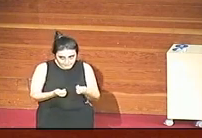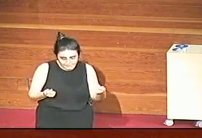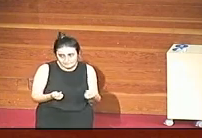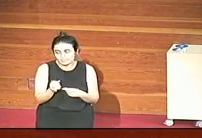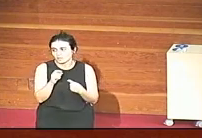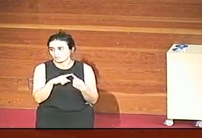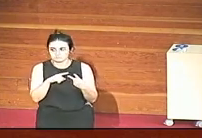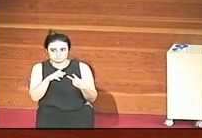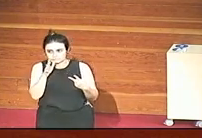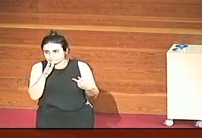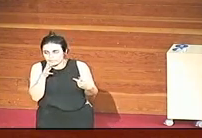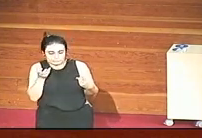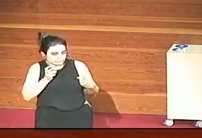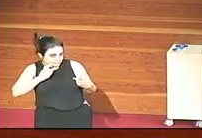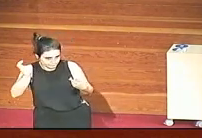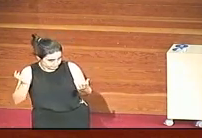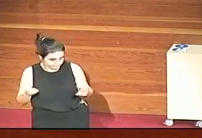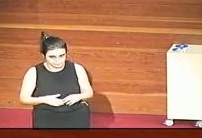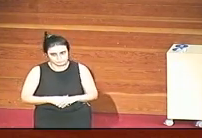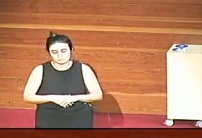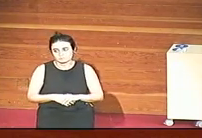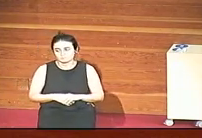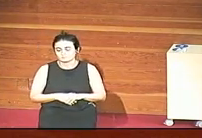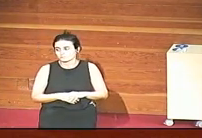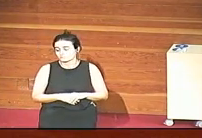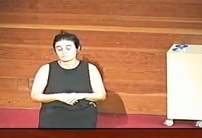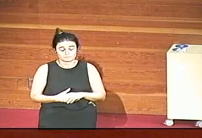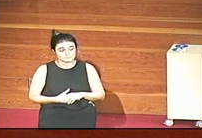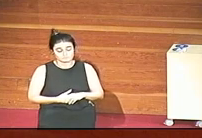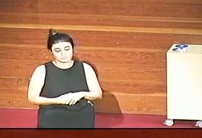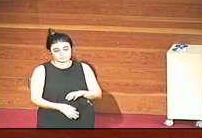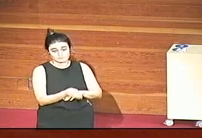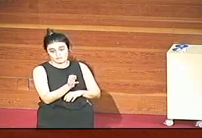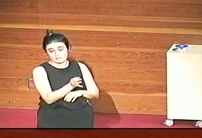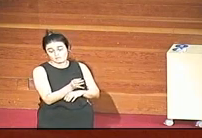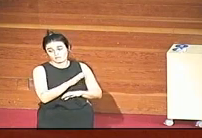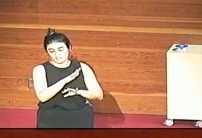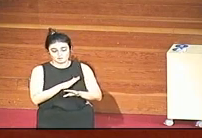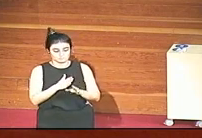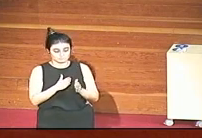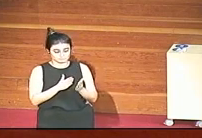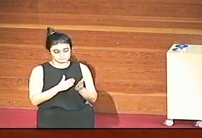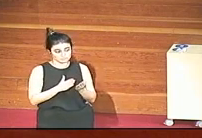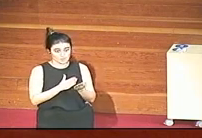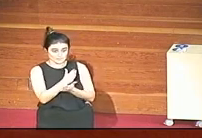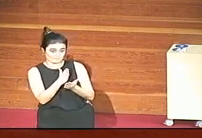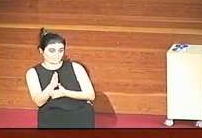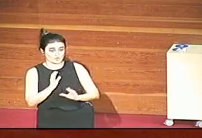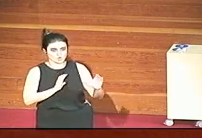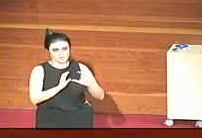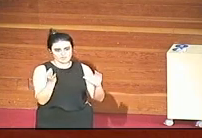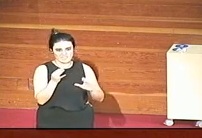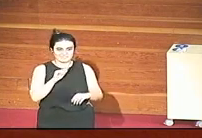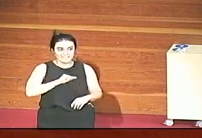pues no se quiere entonces efectivamente los medios yo creo que tienen que tener una